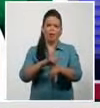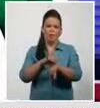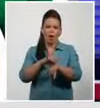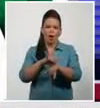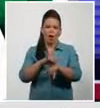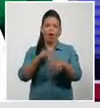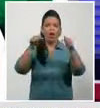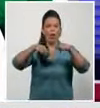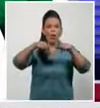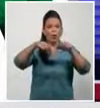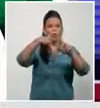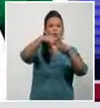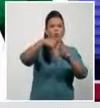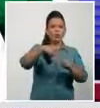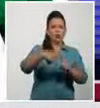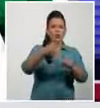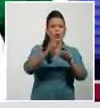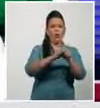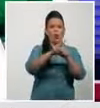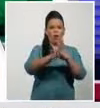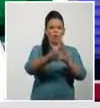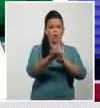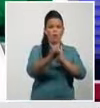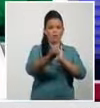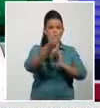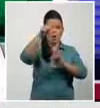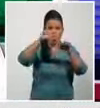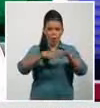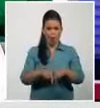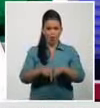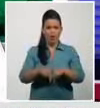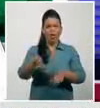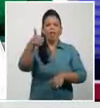positivos en el mundo, confirmados en el día de hoy,